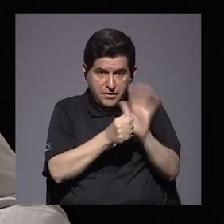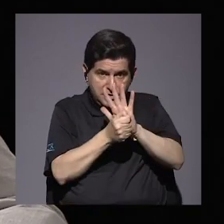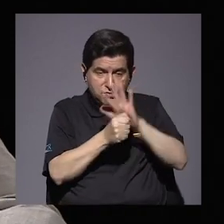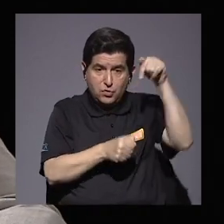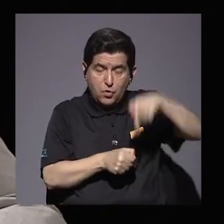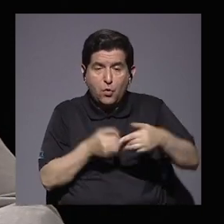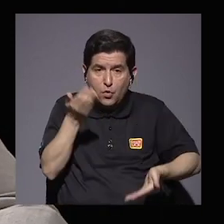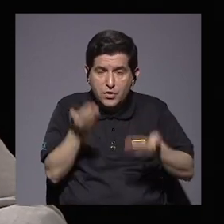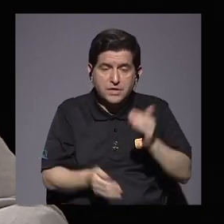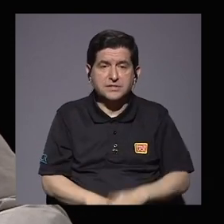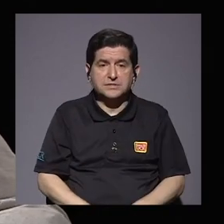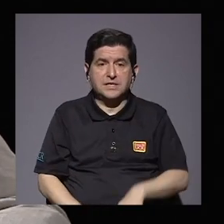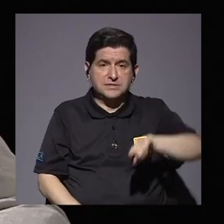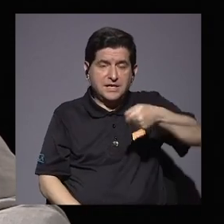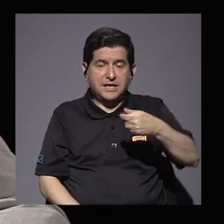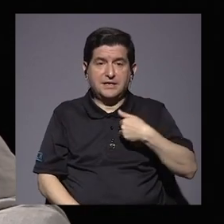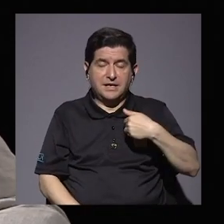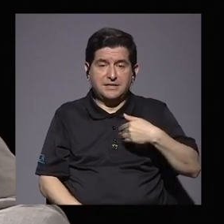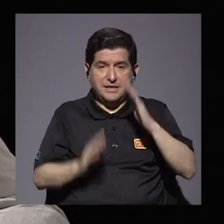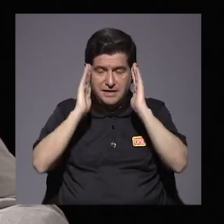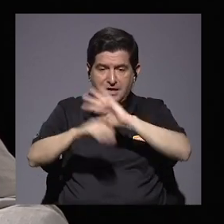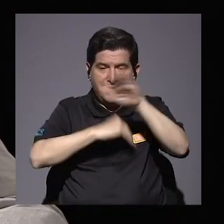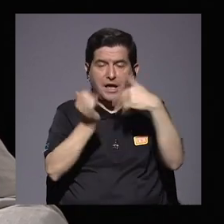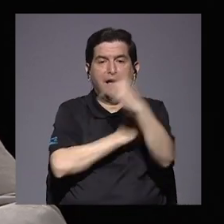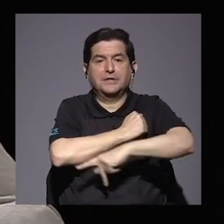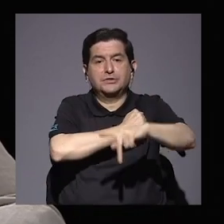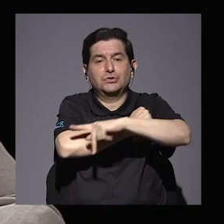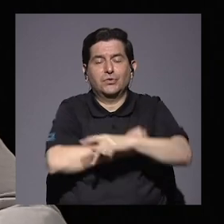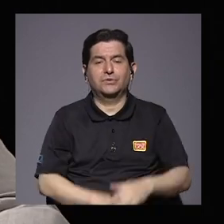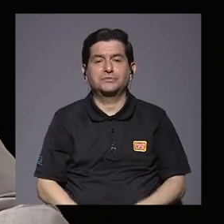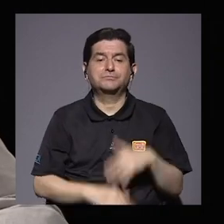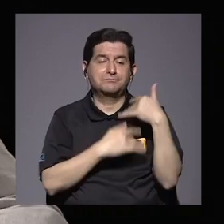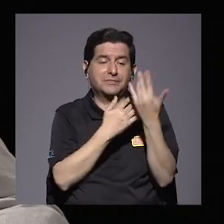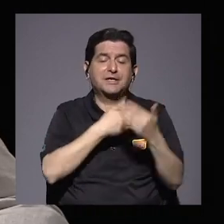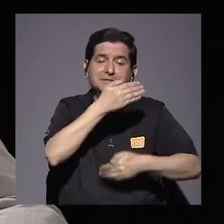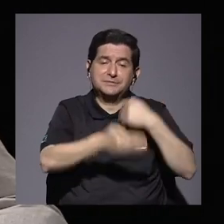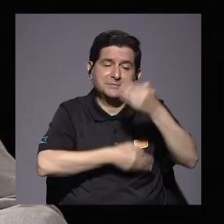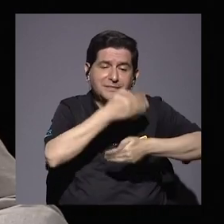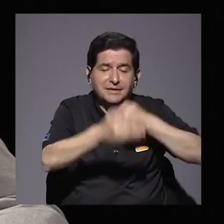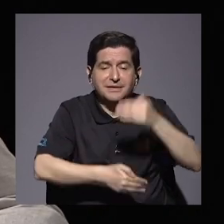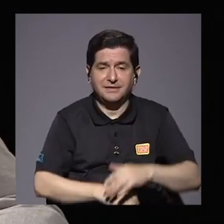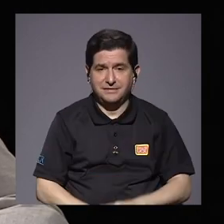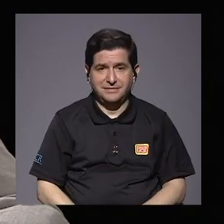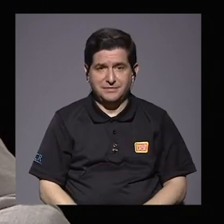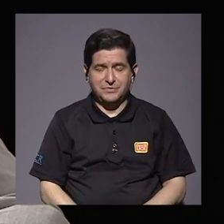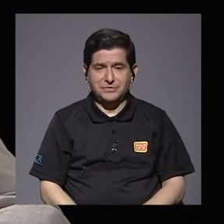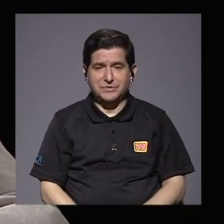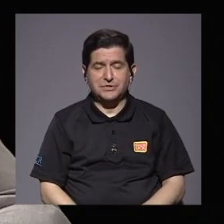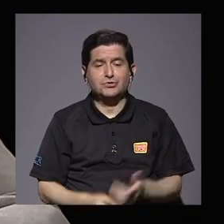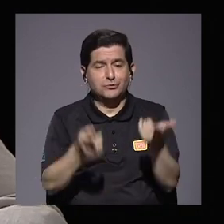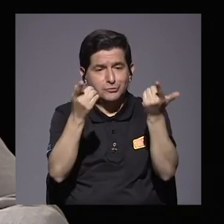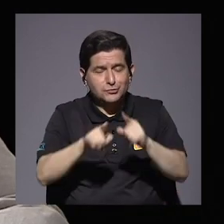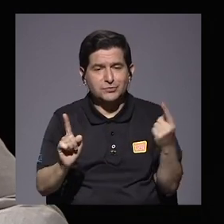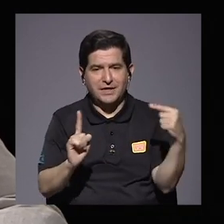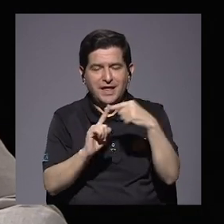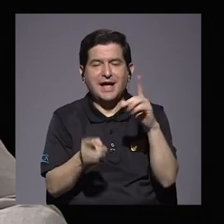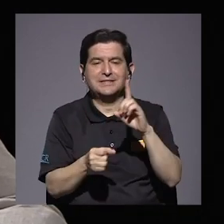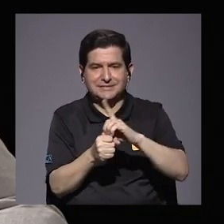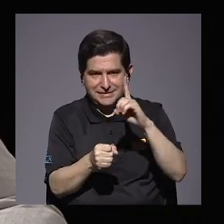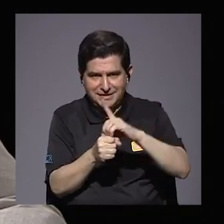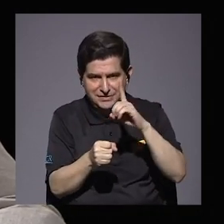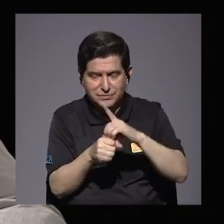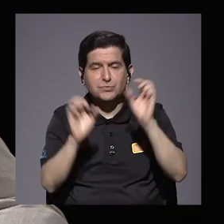COVID-19, hoy seguramente el canal tendría cobertura en todo el territorio nacional. Así que, bueno, esperemos que este proceso se vaya dando hasta